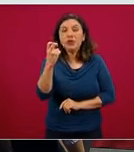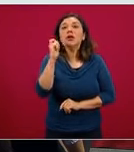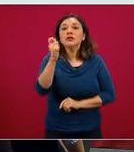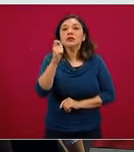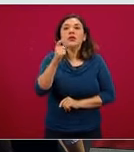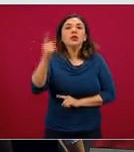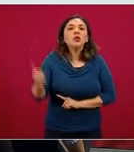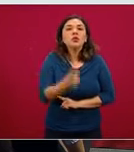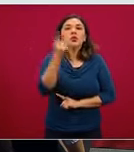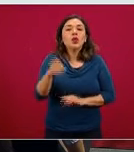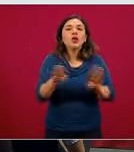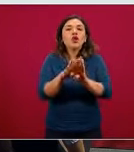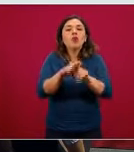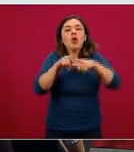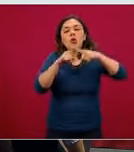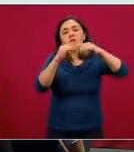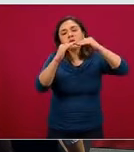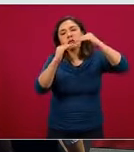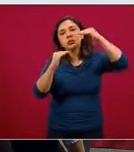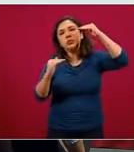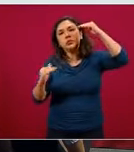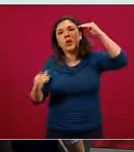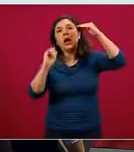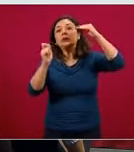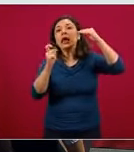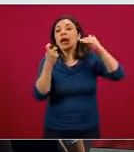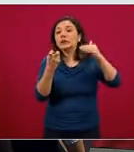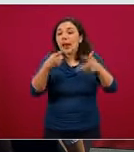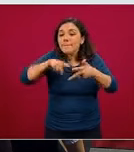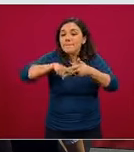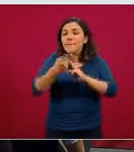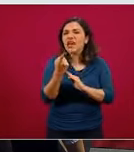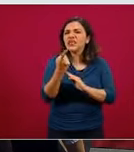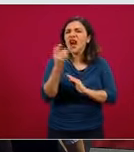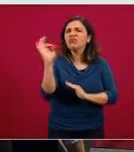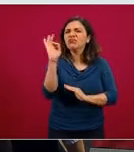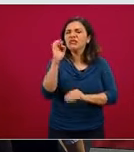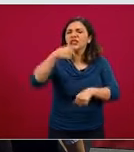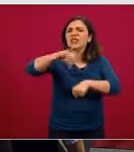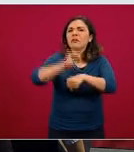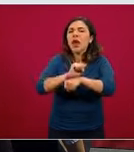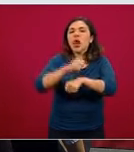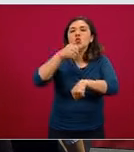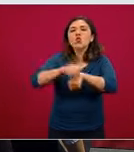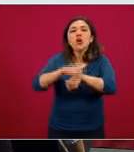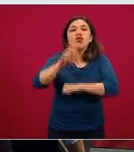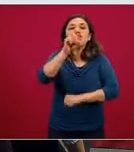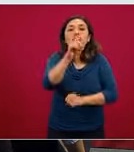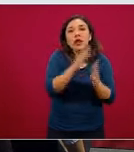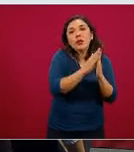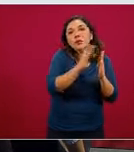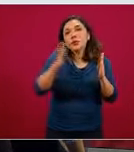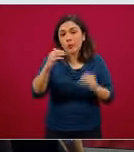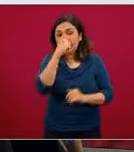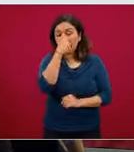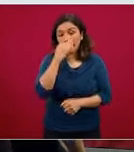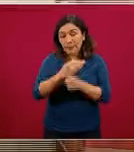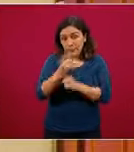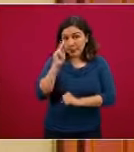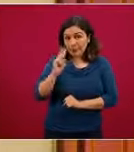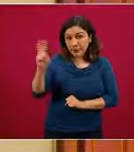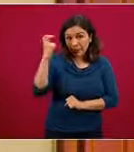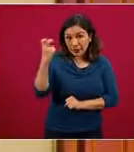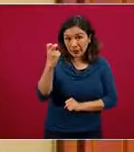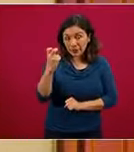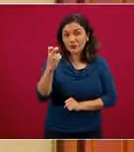esa tendencia descendente que inició desde la semana número 30. Y como vemos ahora en